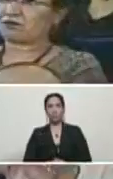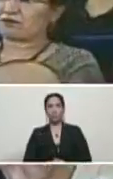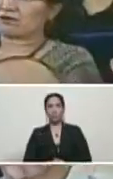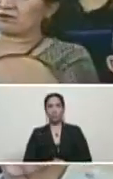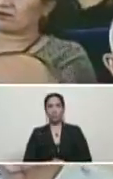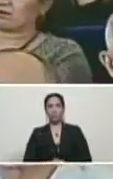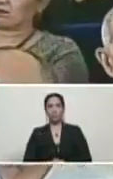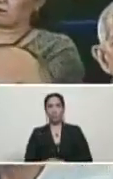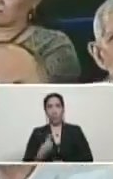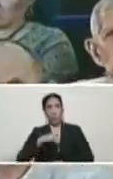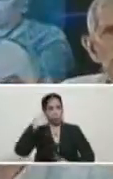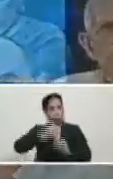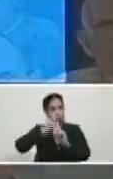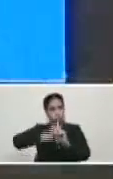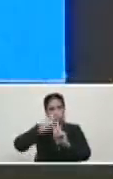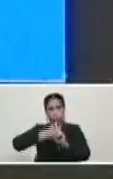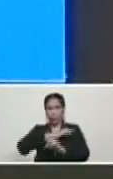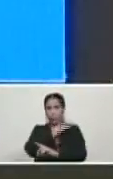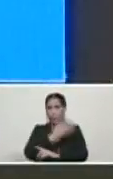Estamos dando una batalla